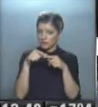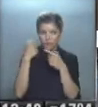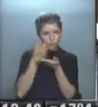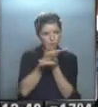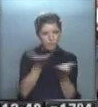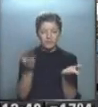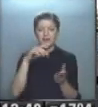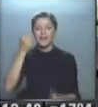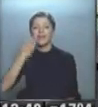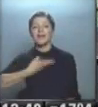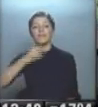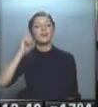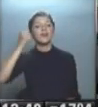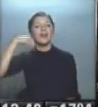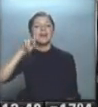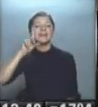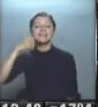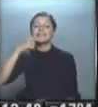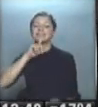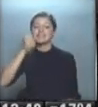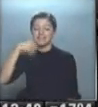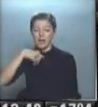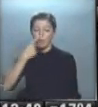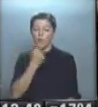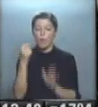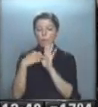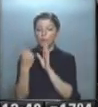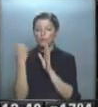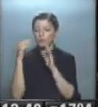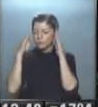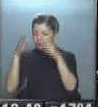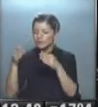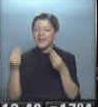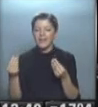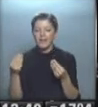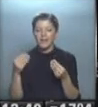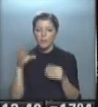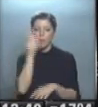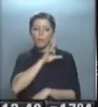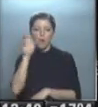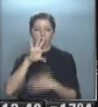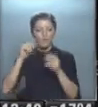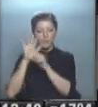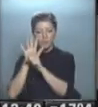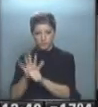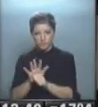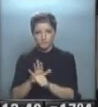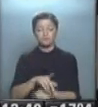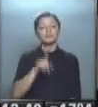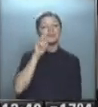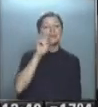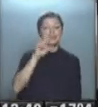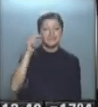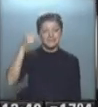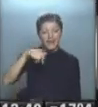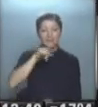En Afganistán, uno de los argumentos para intervenir en la opresión de la mujer. En Irán, uno de los argumentos para demonizar a los iraníes es